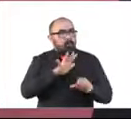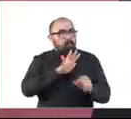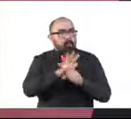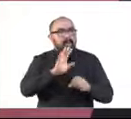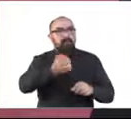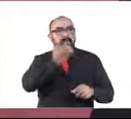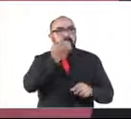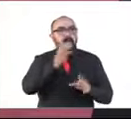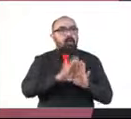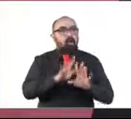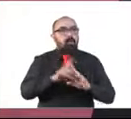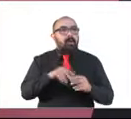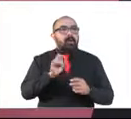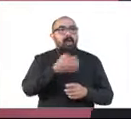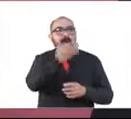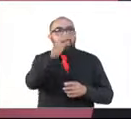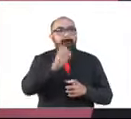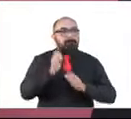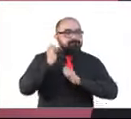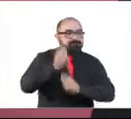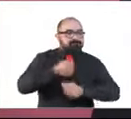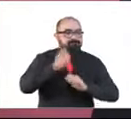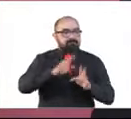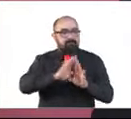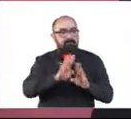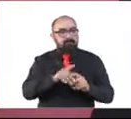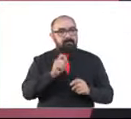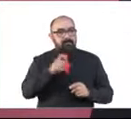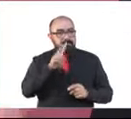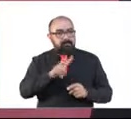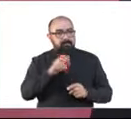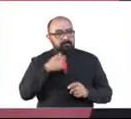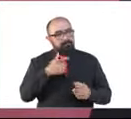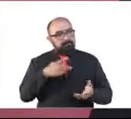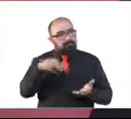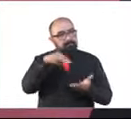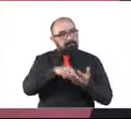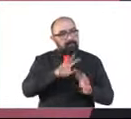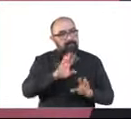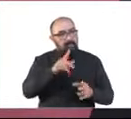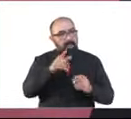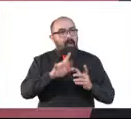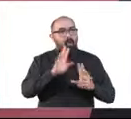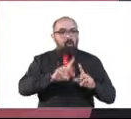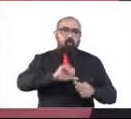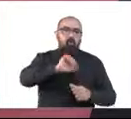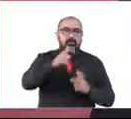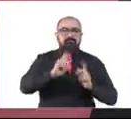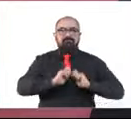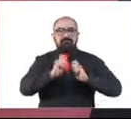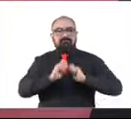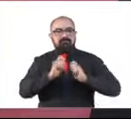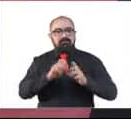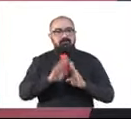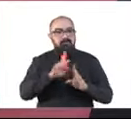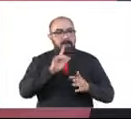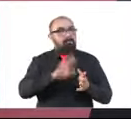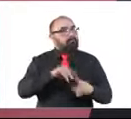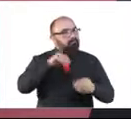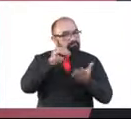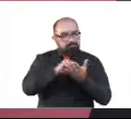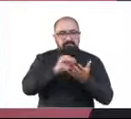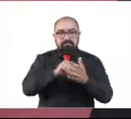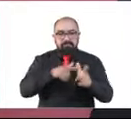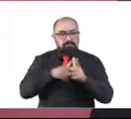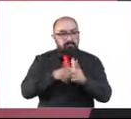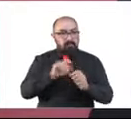Escuela Campesina. Y bueno, pues nosotros que nos quedamos ahí, ella cumplió otros encargos, pues seguimos con ese legado y